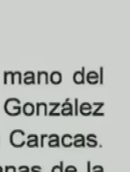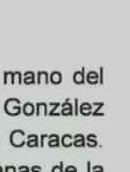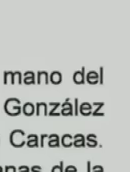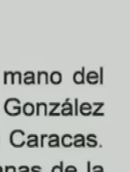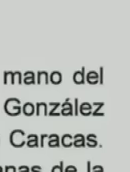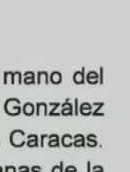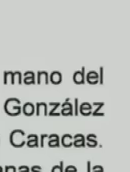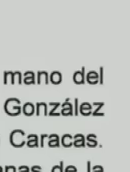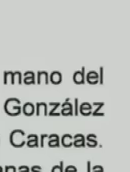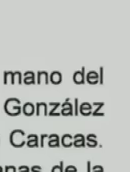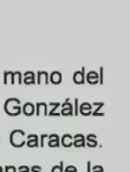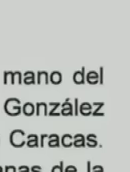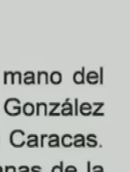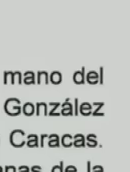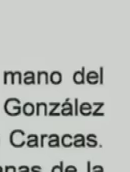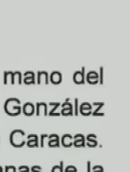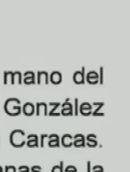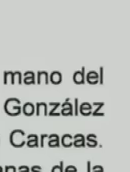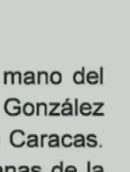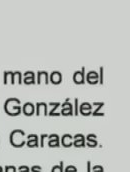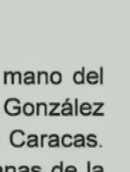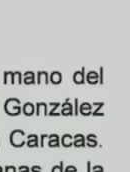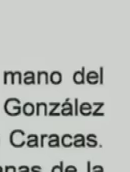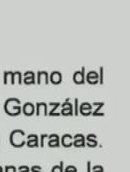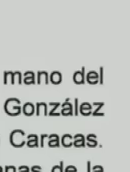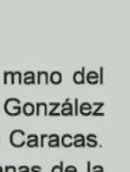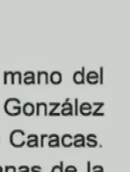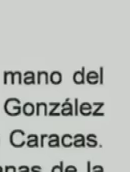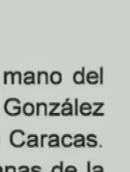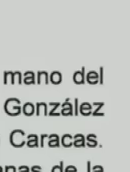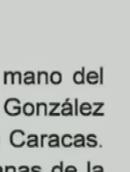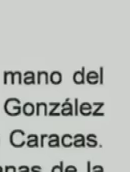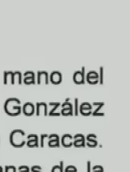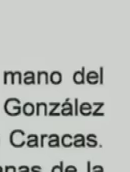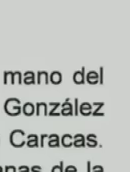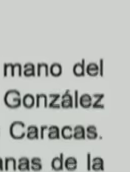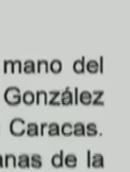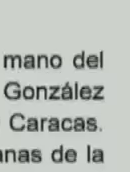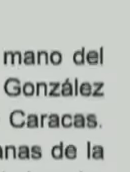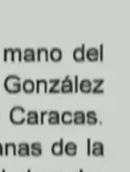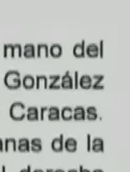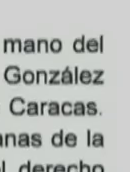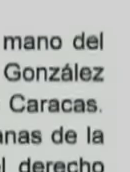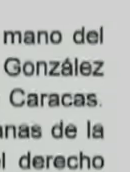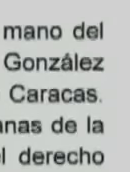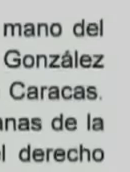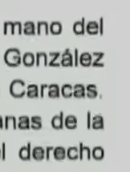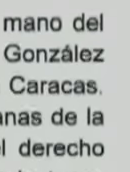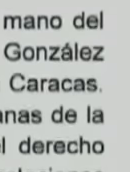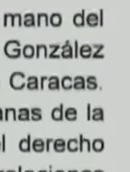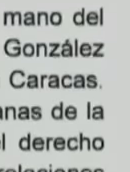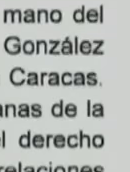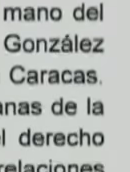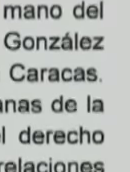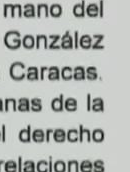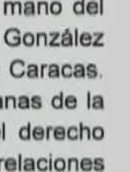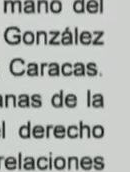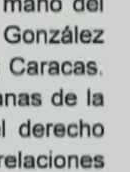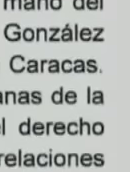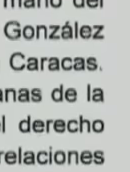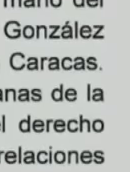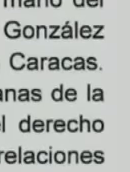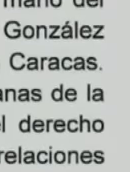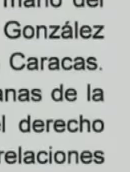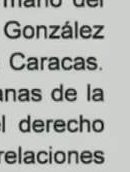reiteradas incomparecencias ante citaciones realizadas por la Fiscalía